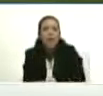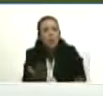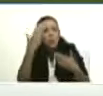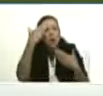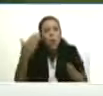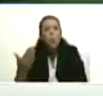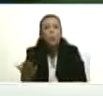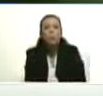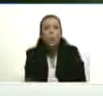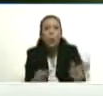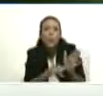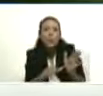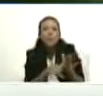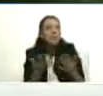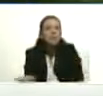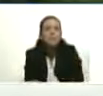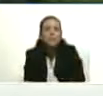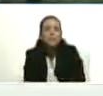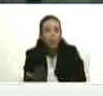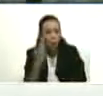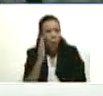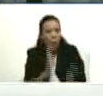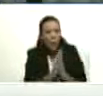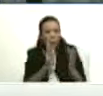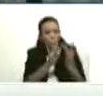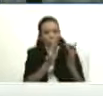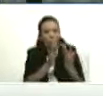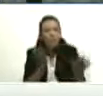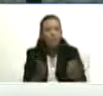saludo, vecino, adelante.